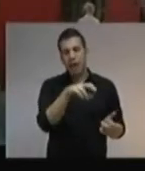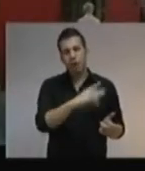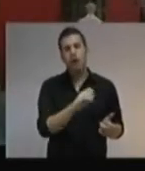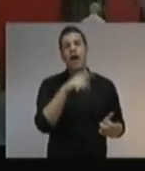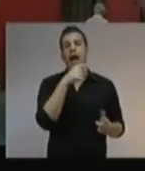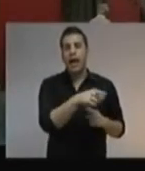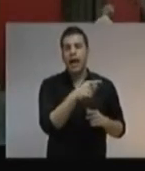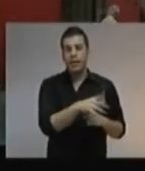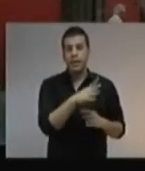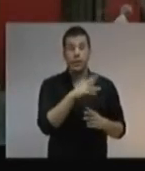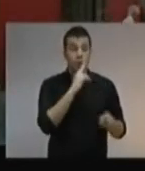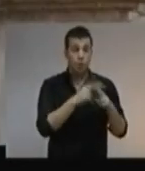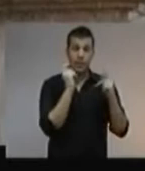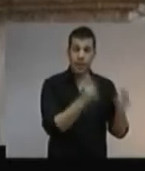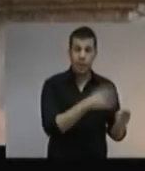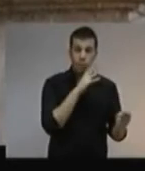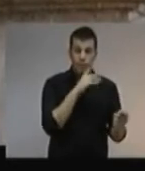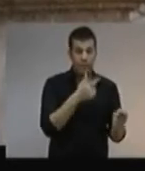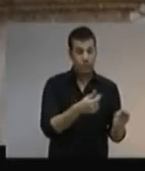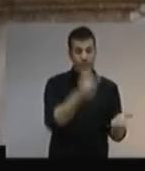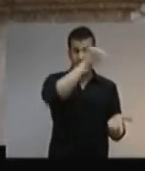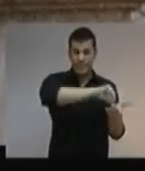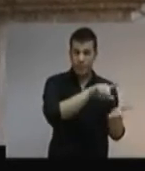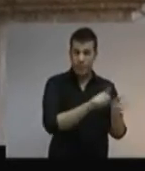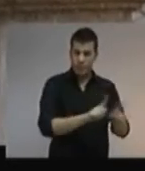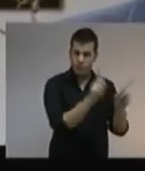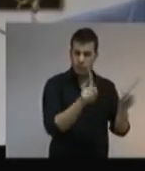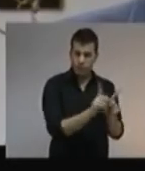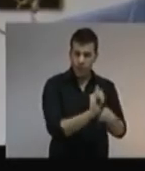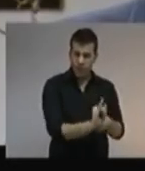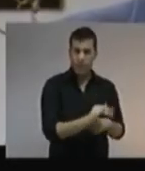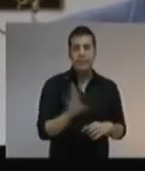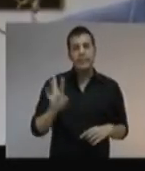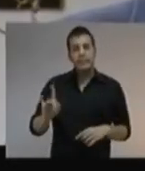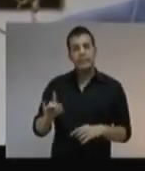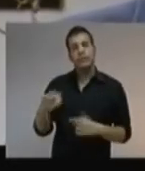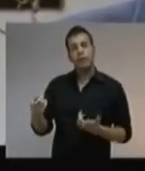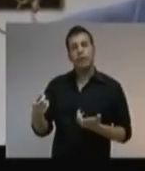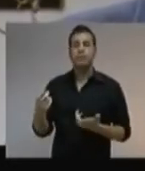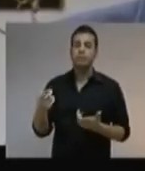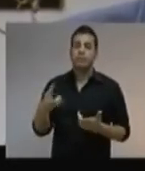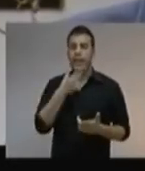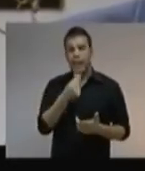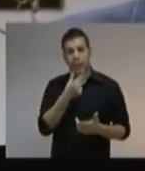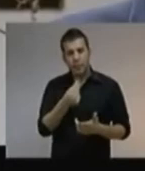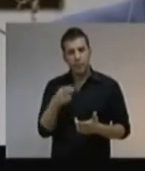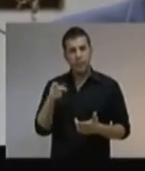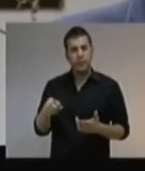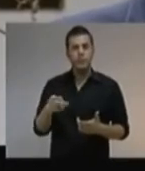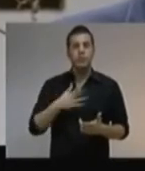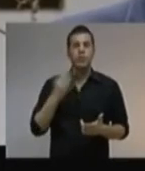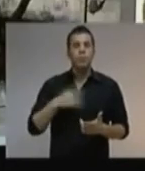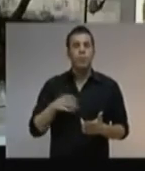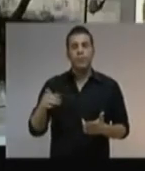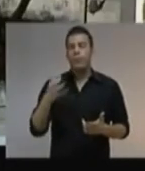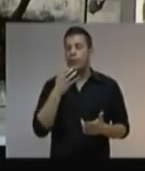una plaza que recibe su nombre a raíz de una fuente que está en medio de ella. Un rincón del corazón antiguo de Las Palmas que